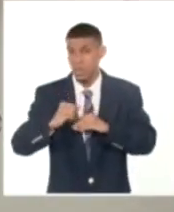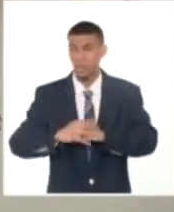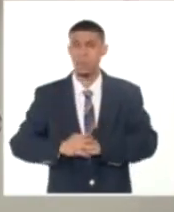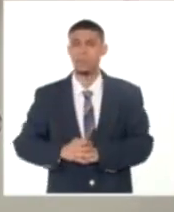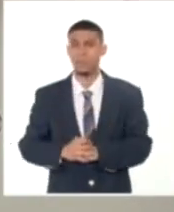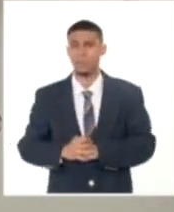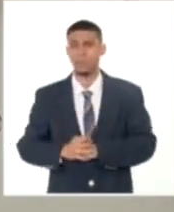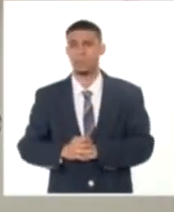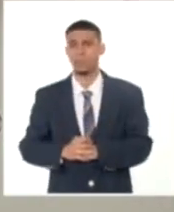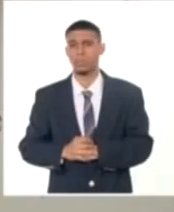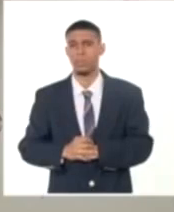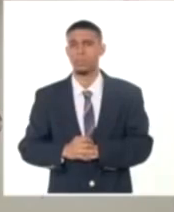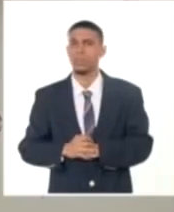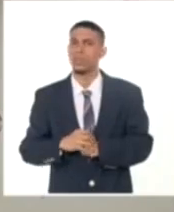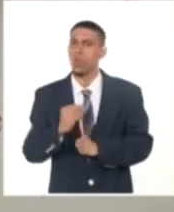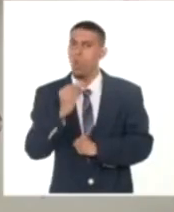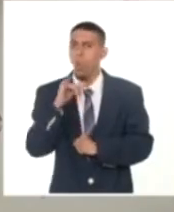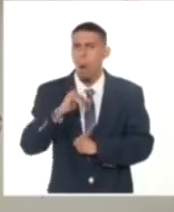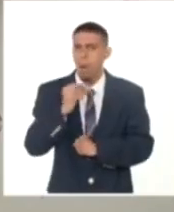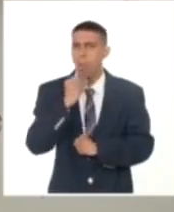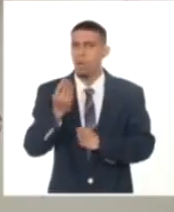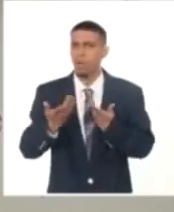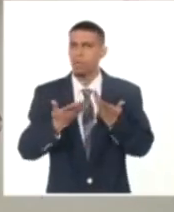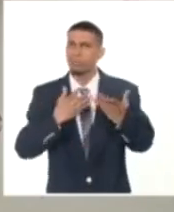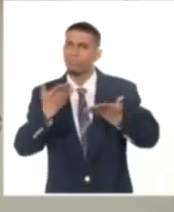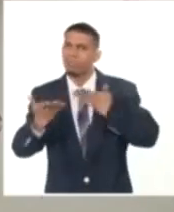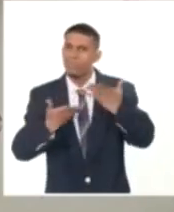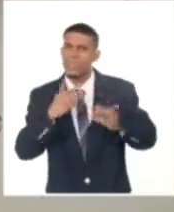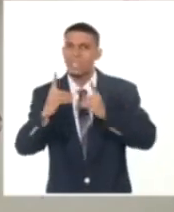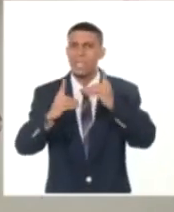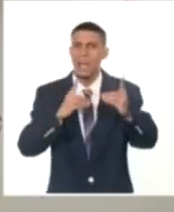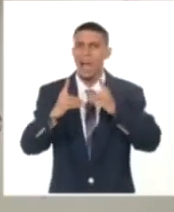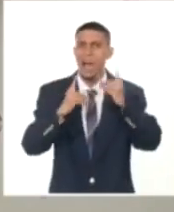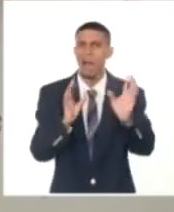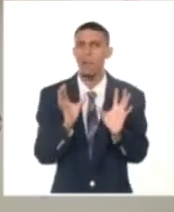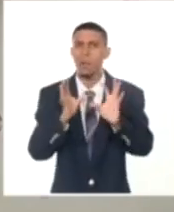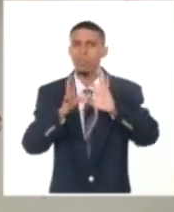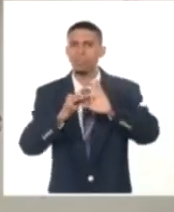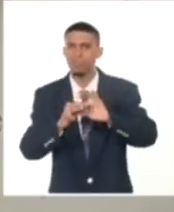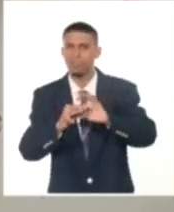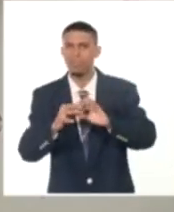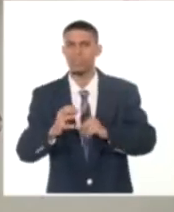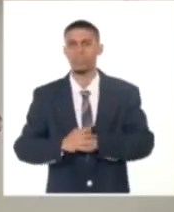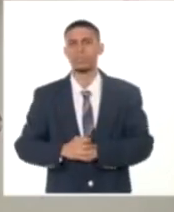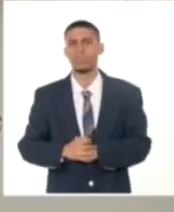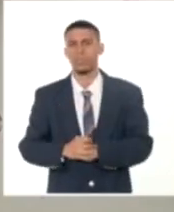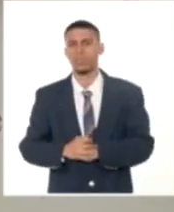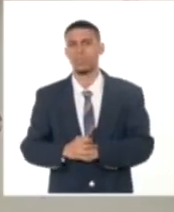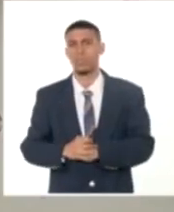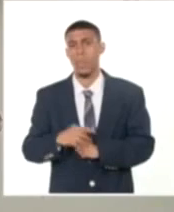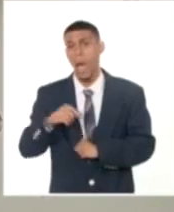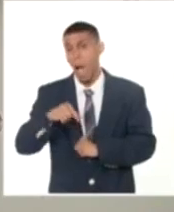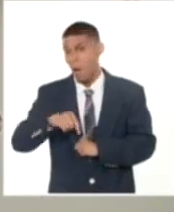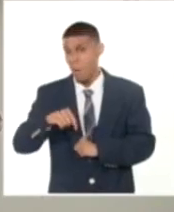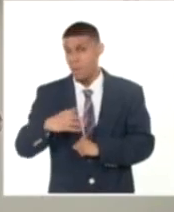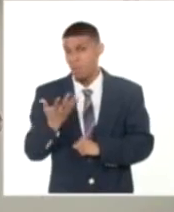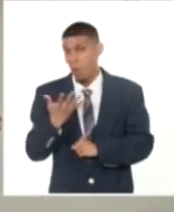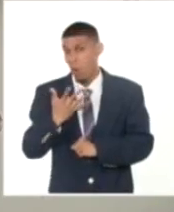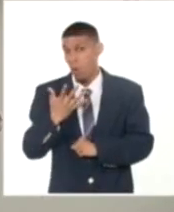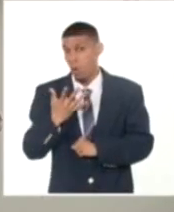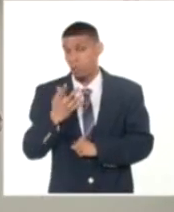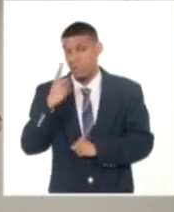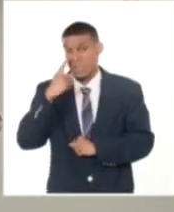a los otros, intercambiar bienes y servicios para amortiguar los factores externos, como ahora mismo son la guerra en Ucrania, que nos